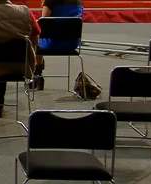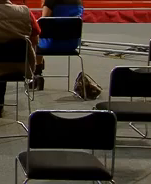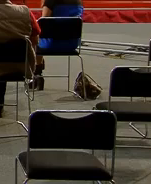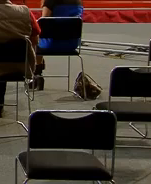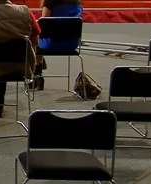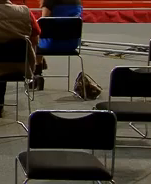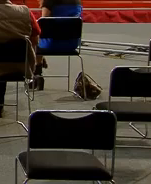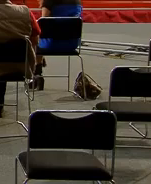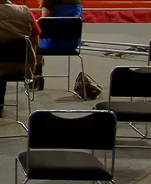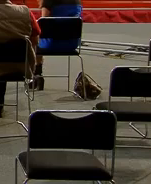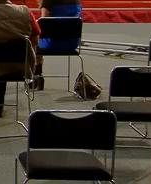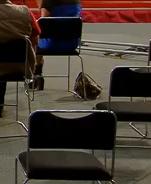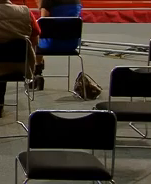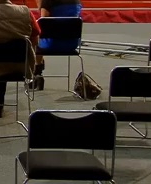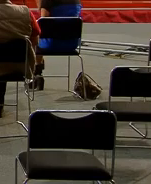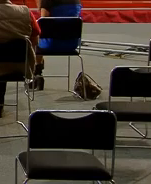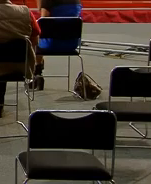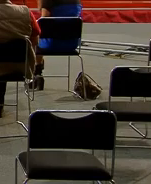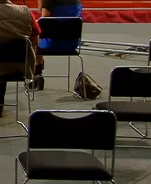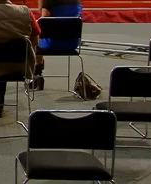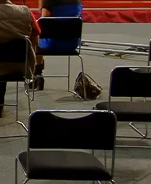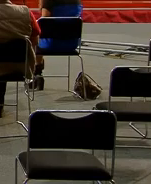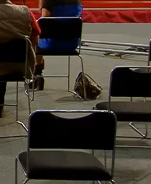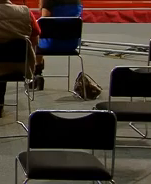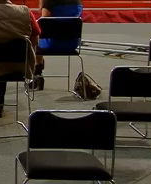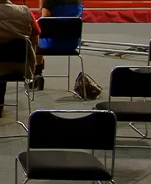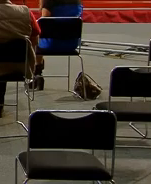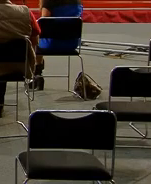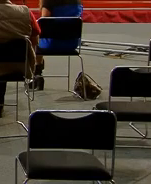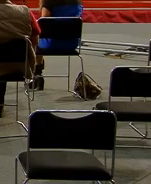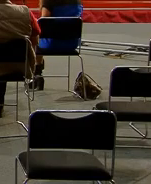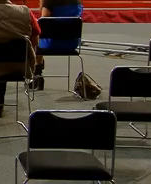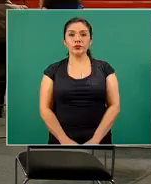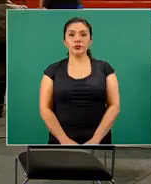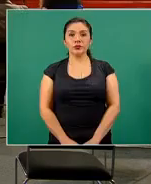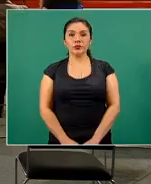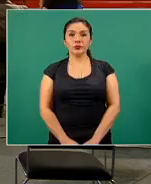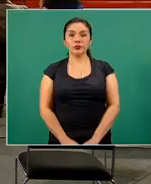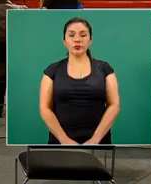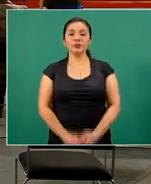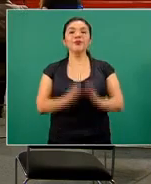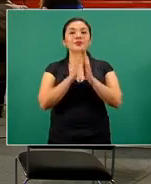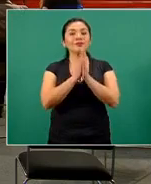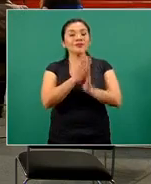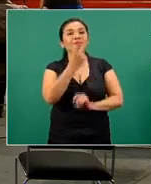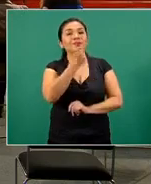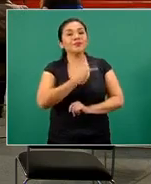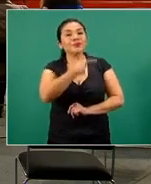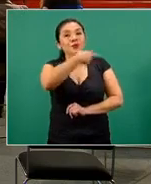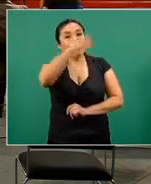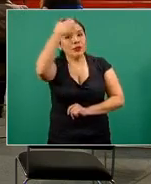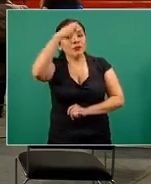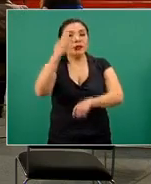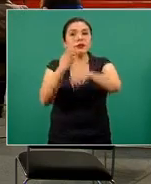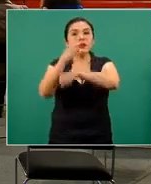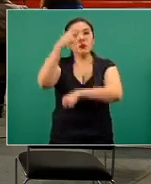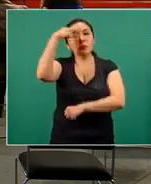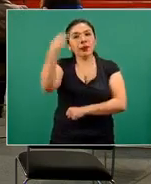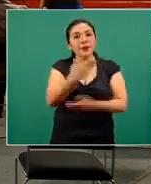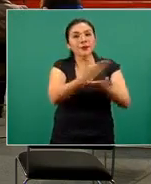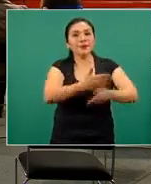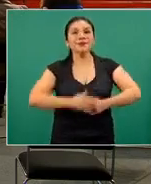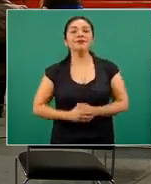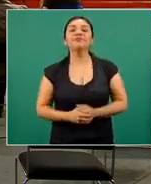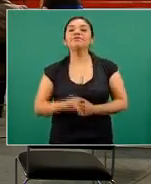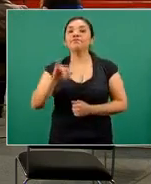de la entidad, el doctor Gabriel Ochea. Doctor Lozano, si es tan amable de compartirnos la experiencia del Estado de México. Con